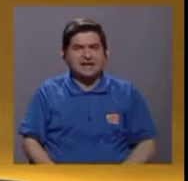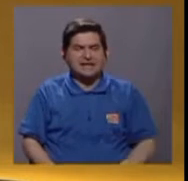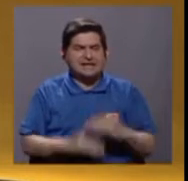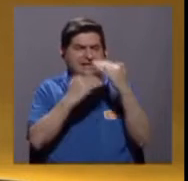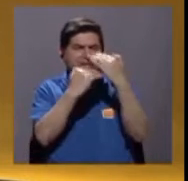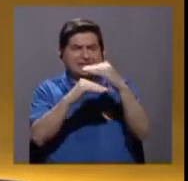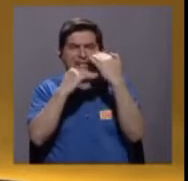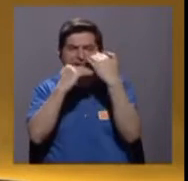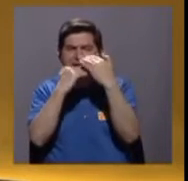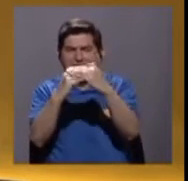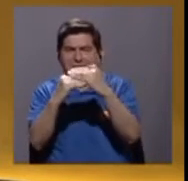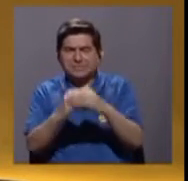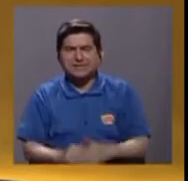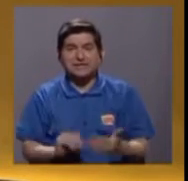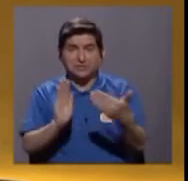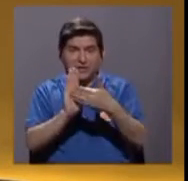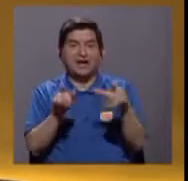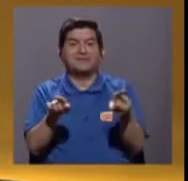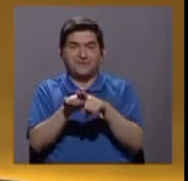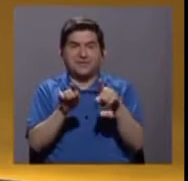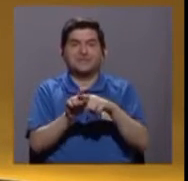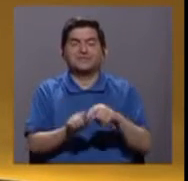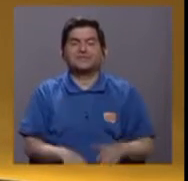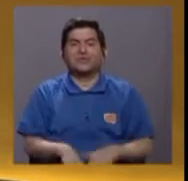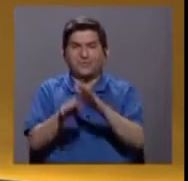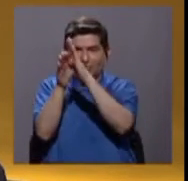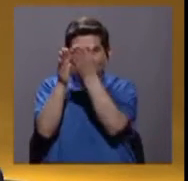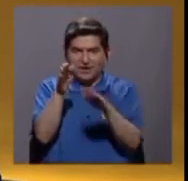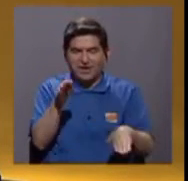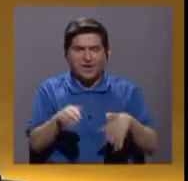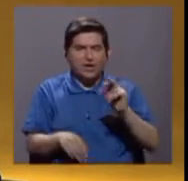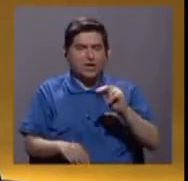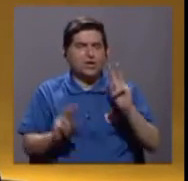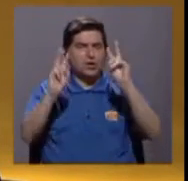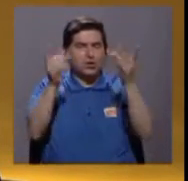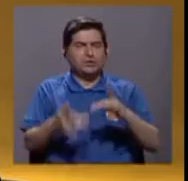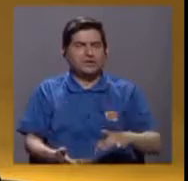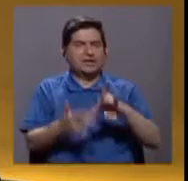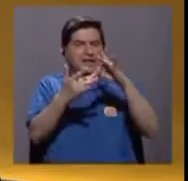austeridad tocó a la Contraloría y este año no hubo tema especial.